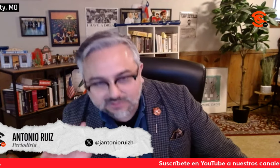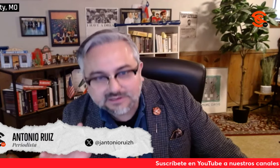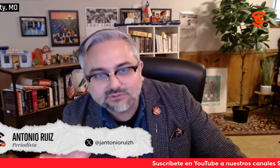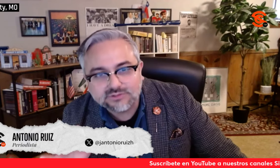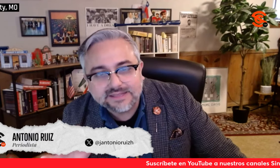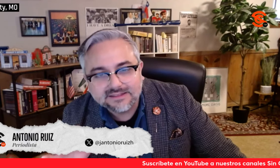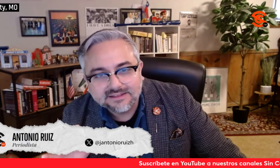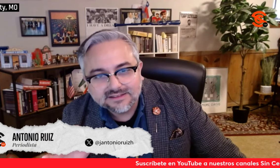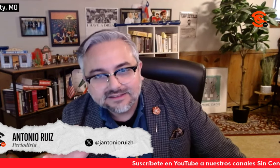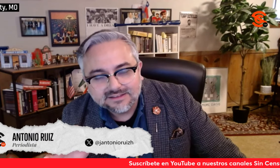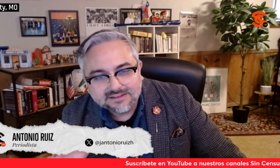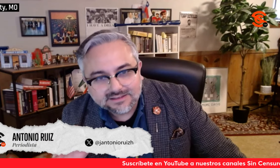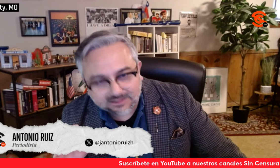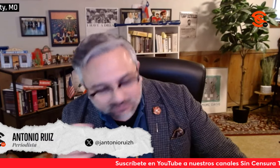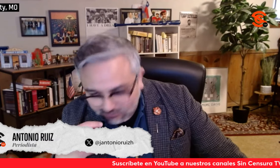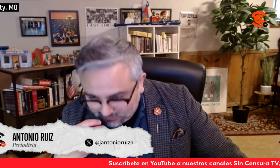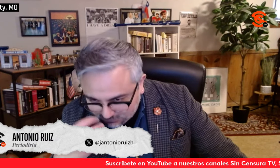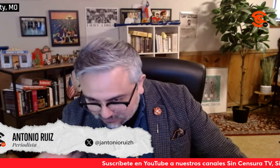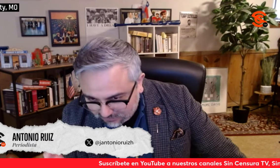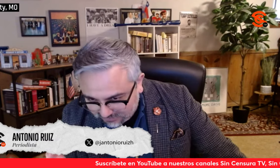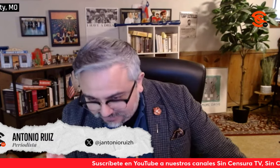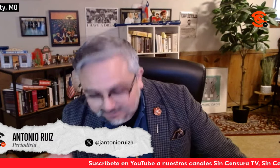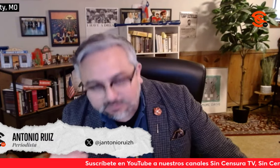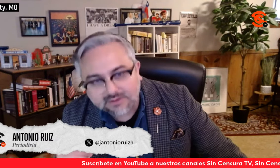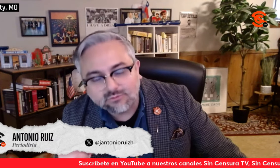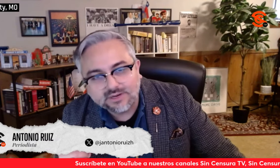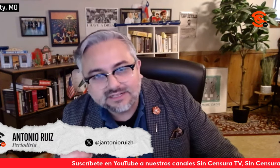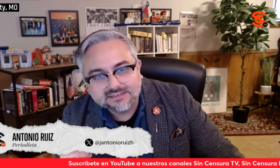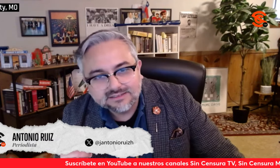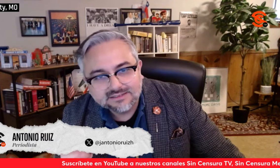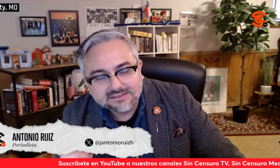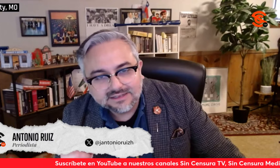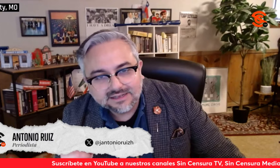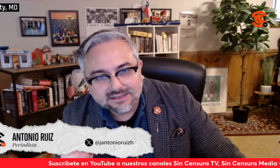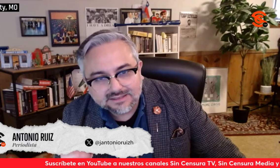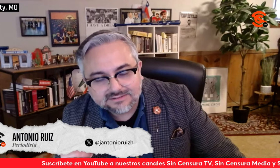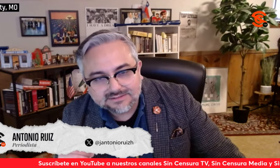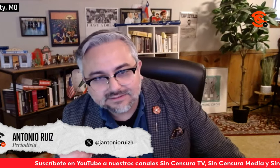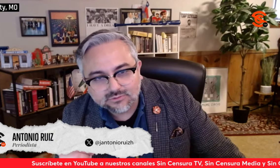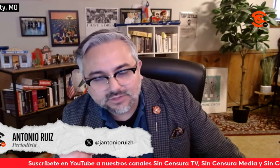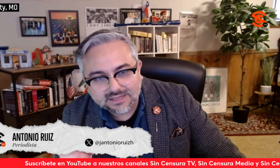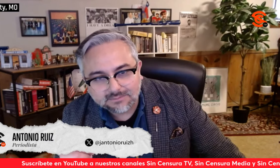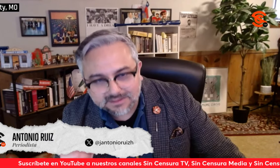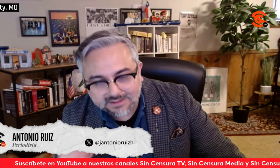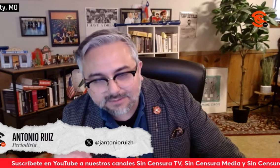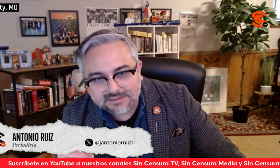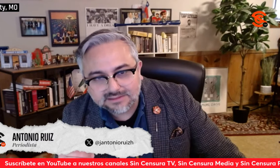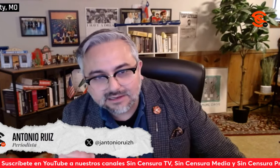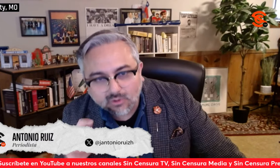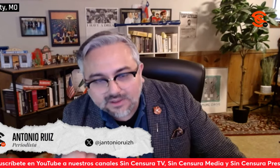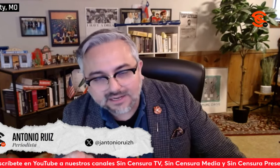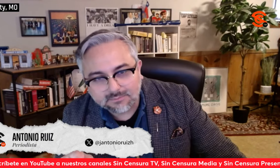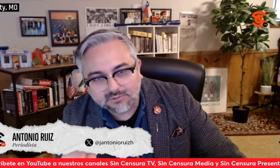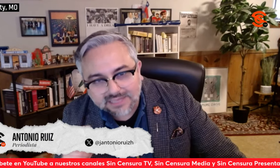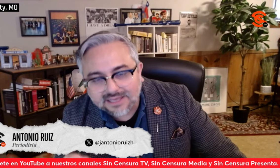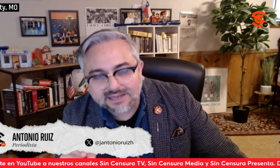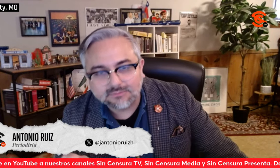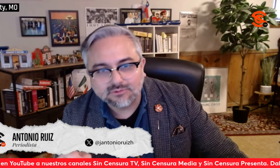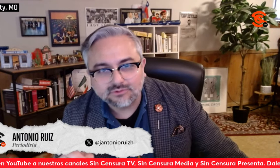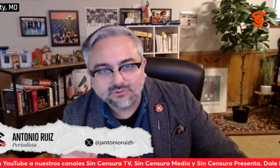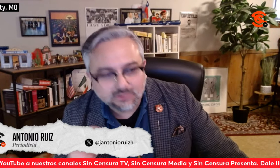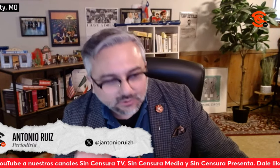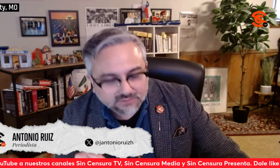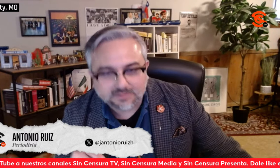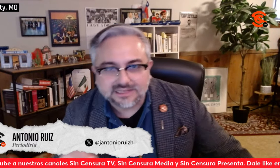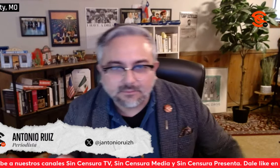yo se lo quiero decir a usted y no se lo decimos de dientes para afuera a quien sin censura verdaderamente lo queremos La